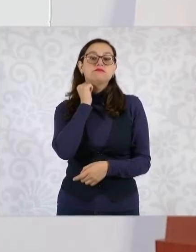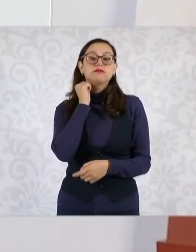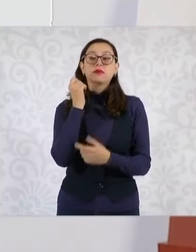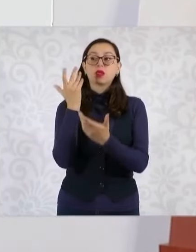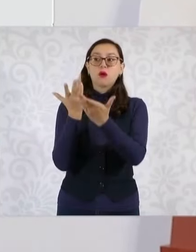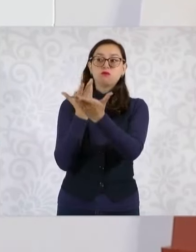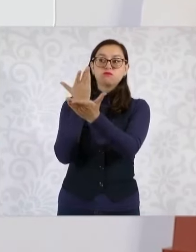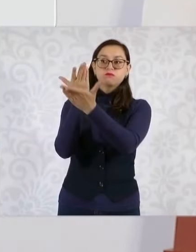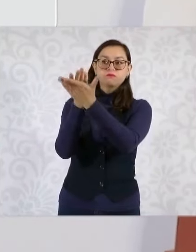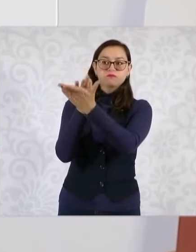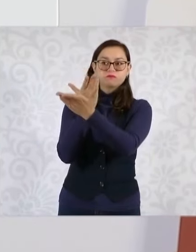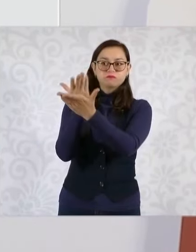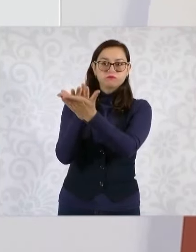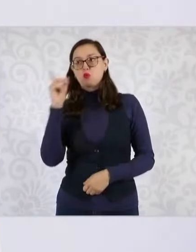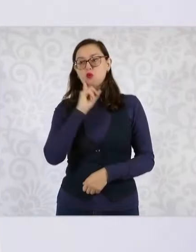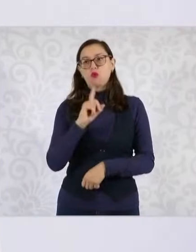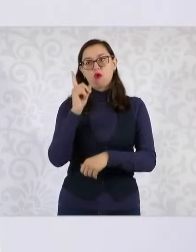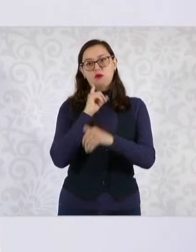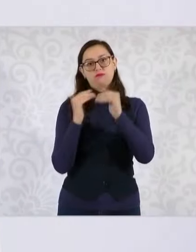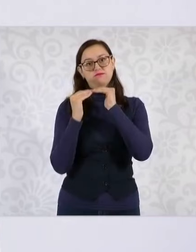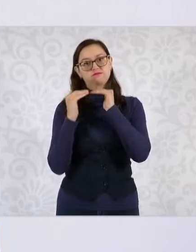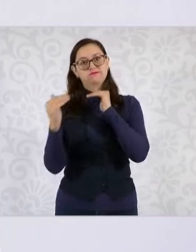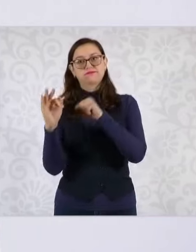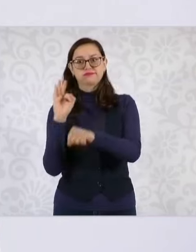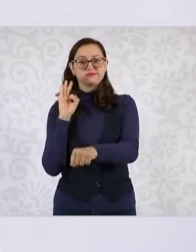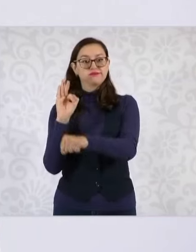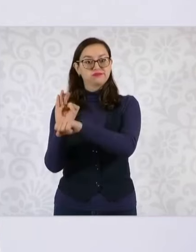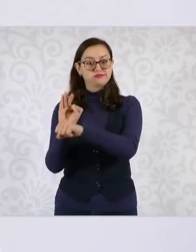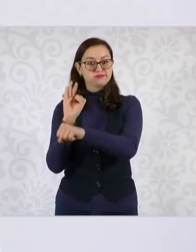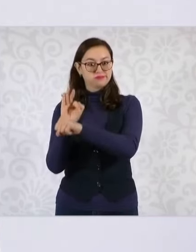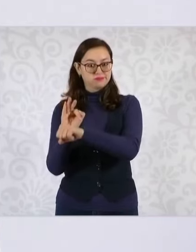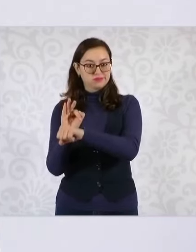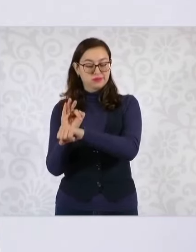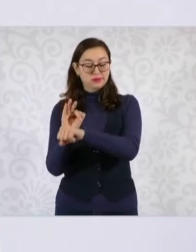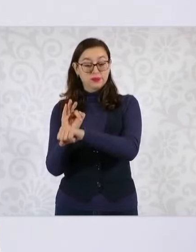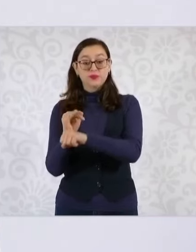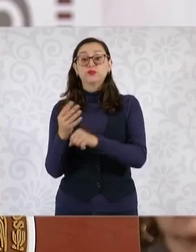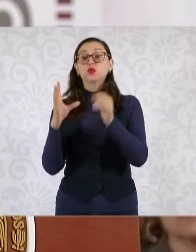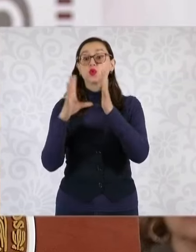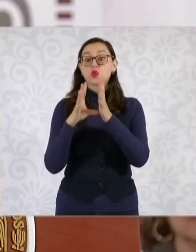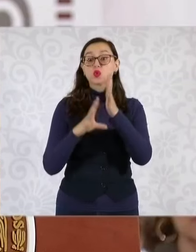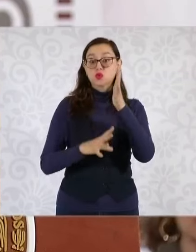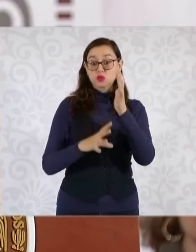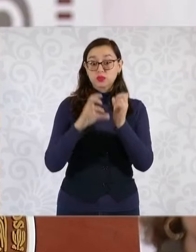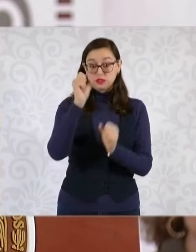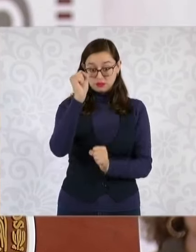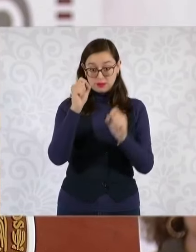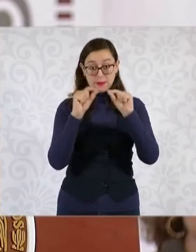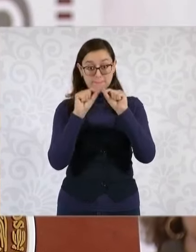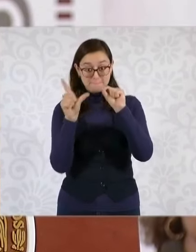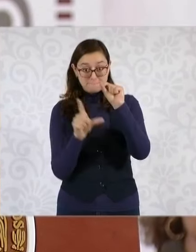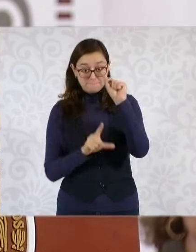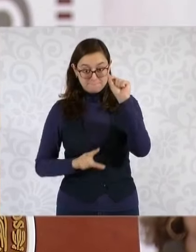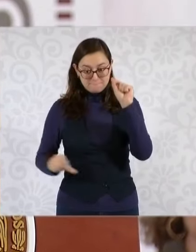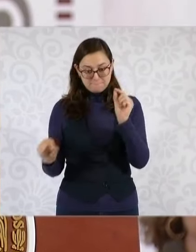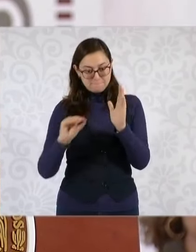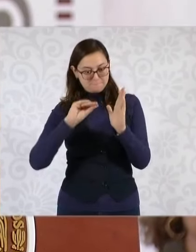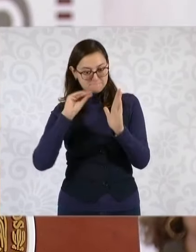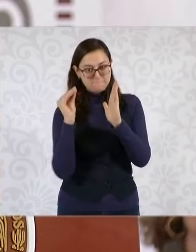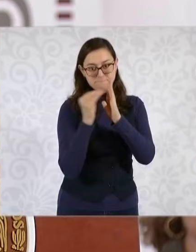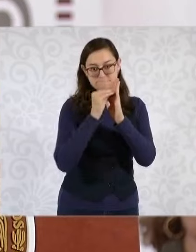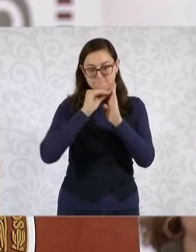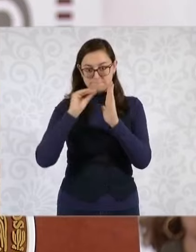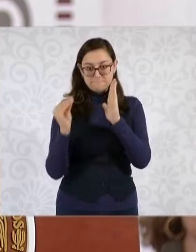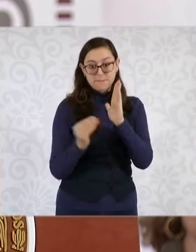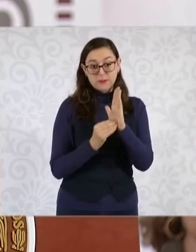habrá que ver, por ejemplo, en el tema de la brecha salarial, qué pasa con todas las personas que están trabajando en la informalidad. Pero